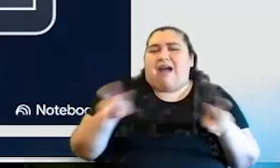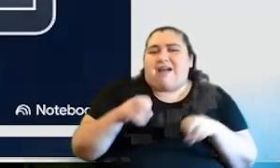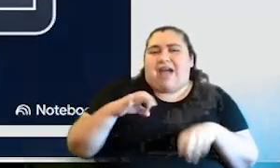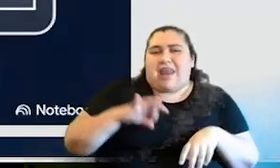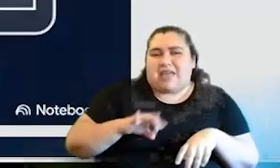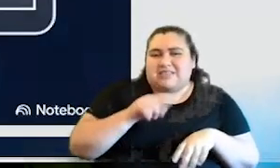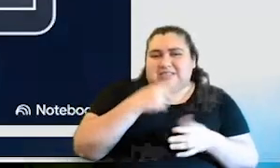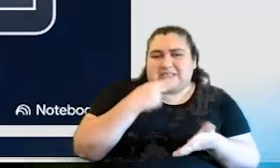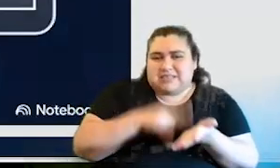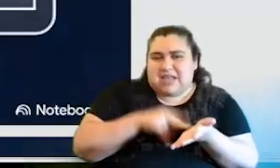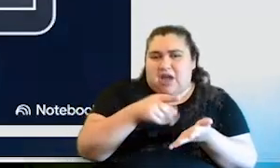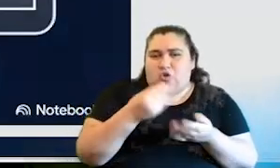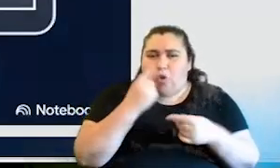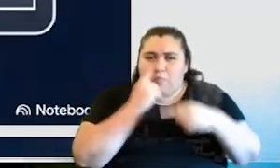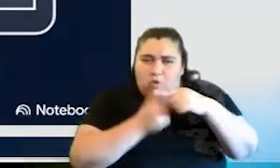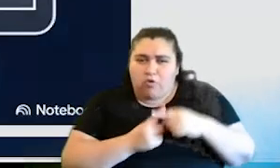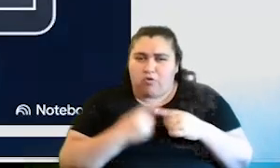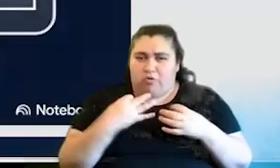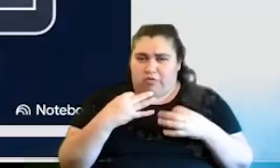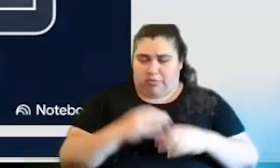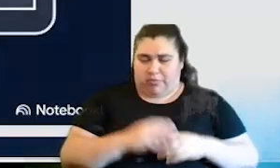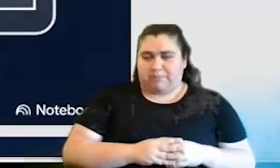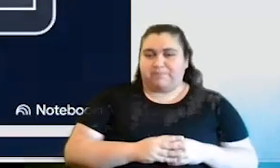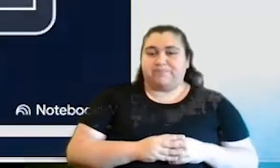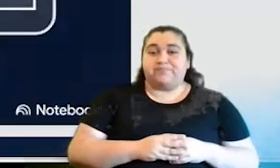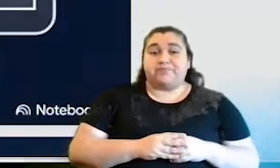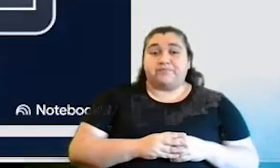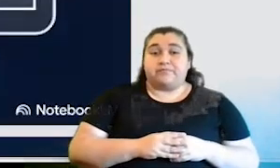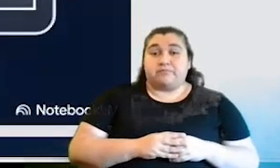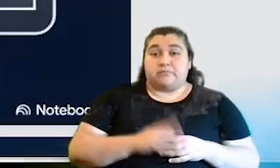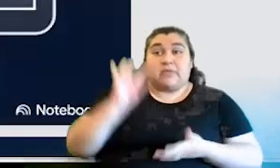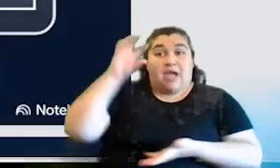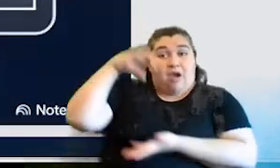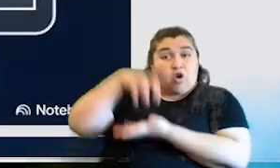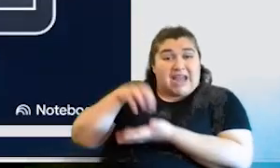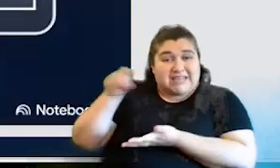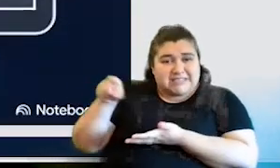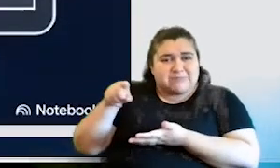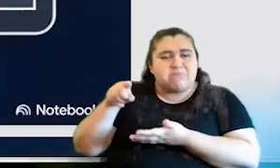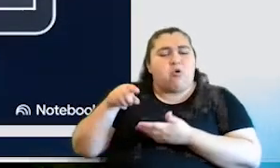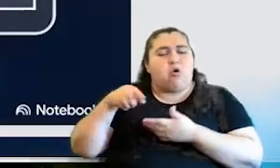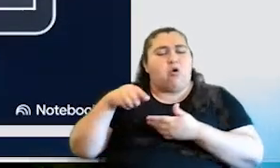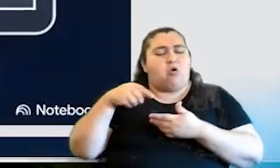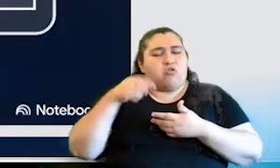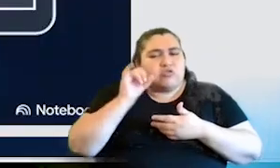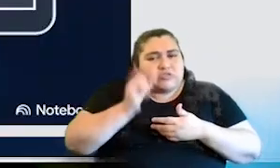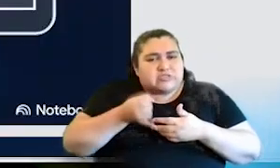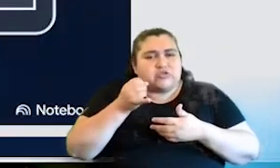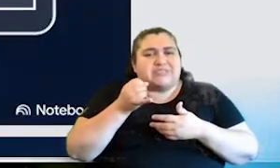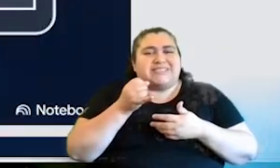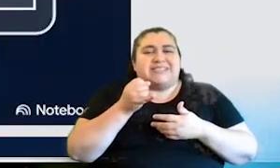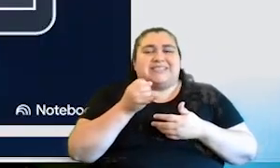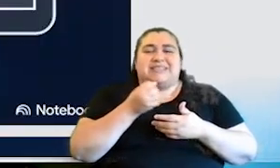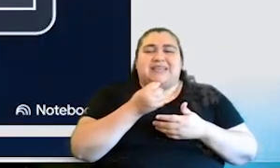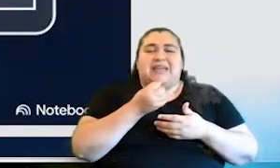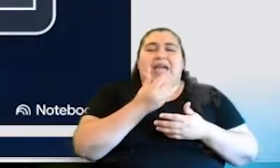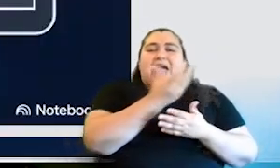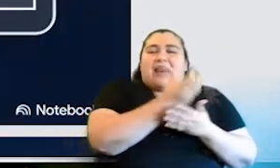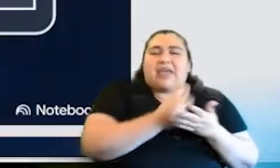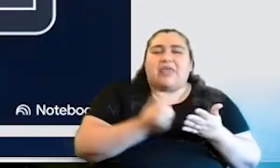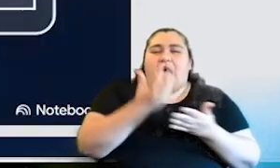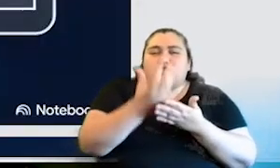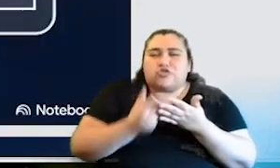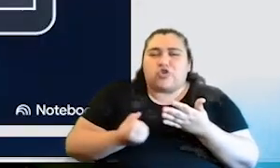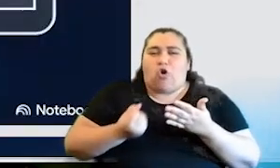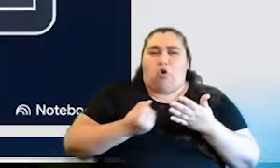disposición. De hecho, el organismo va haciendo liquidaciones parciales. Yo hablo en forma